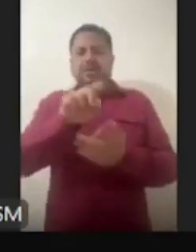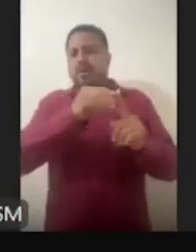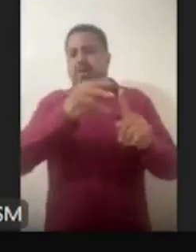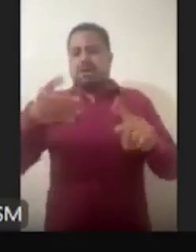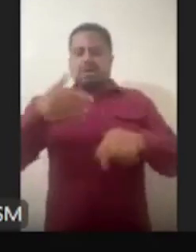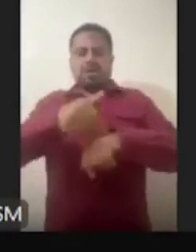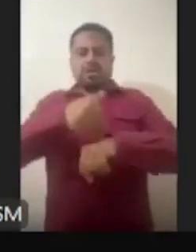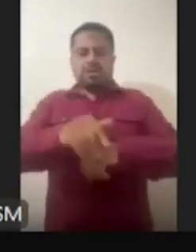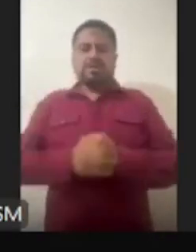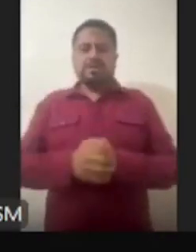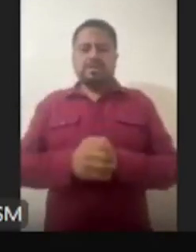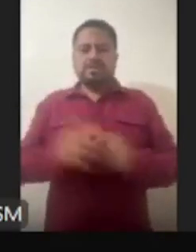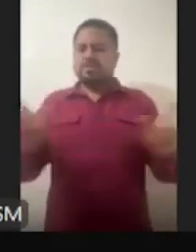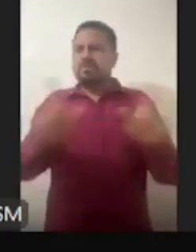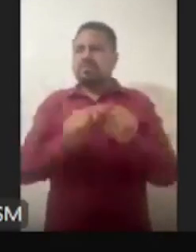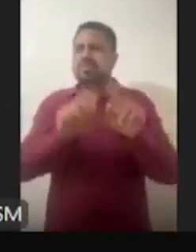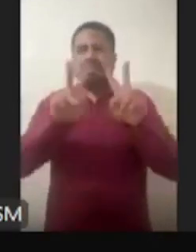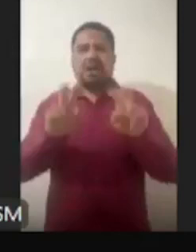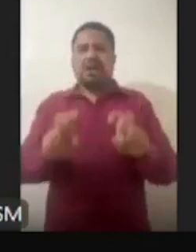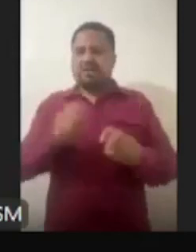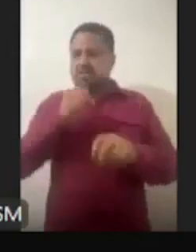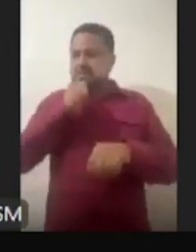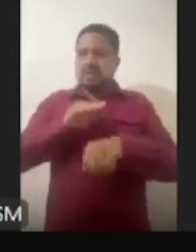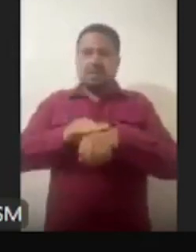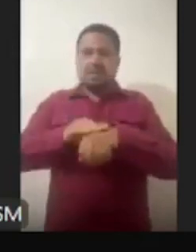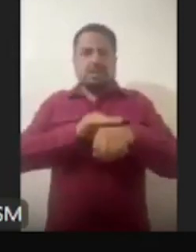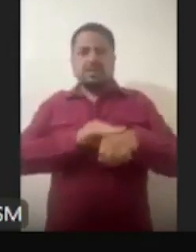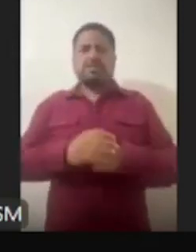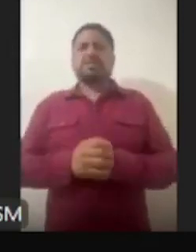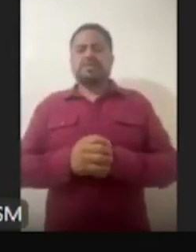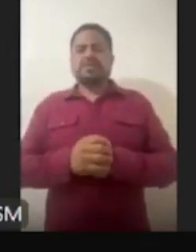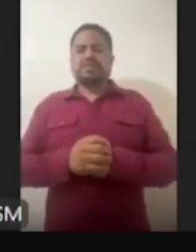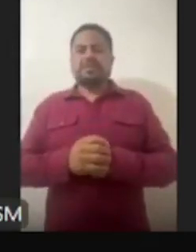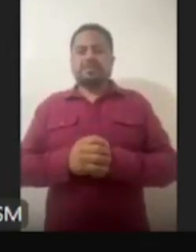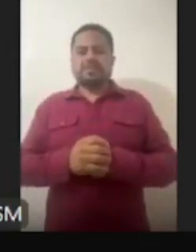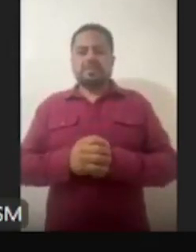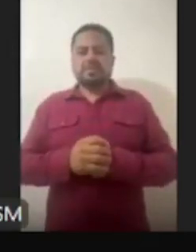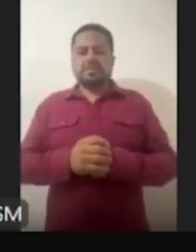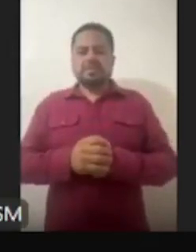Son los asuntos a tratar, magistradas, magistrados.